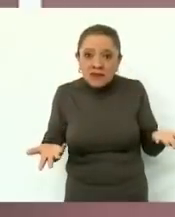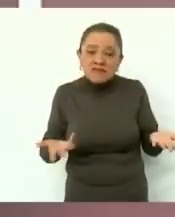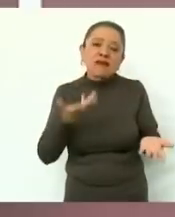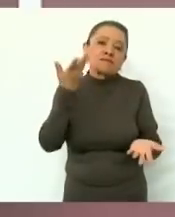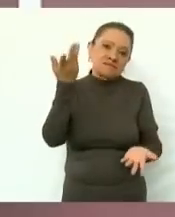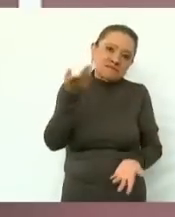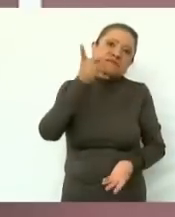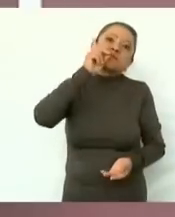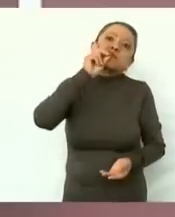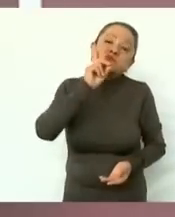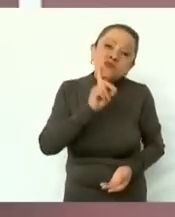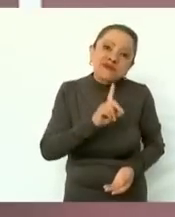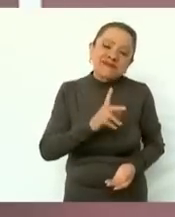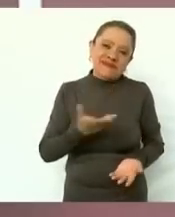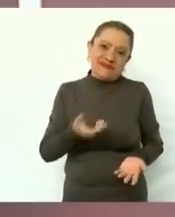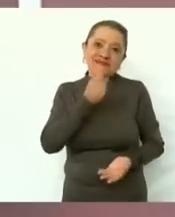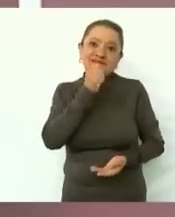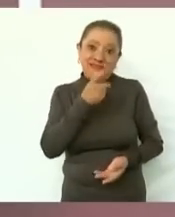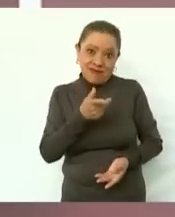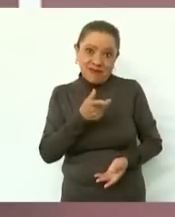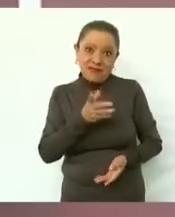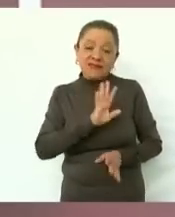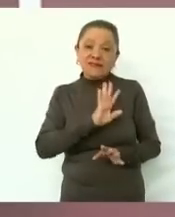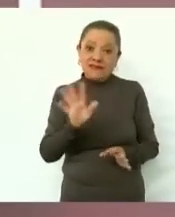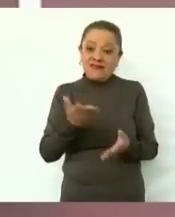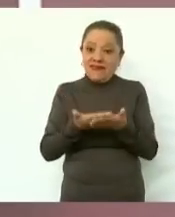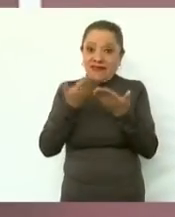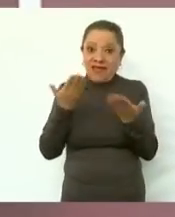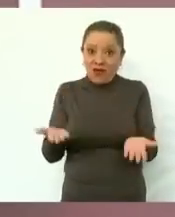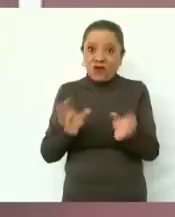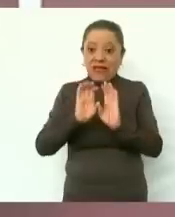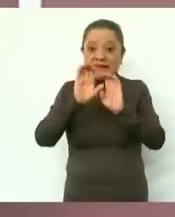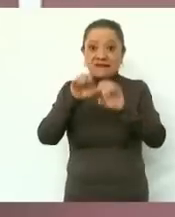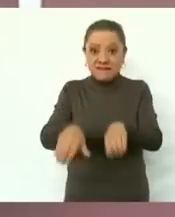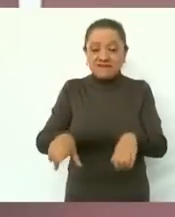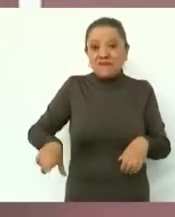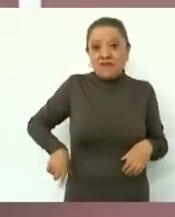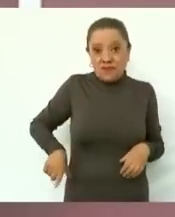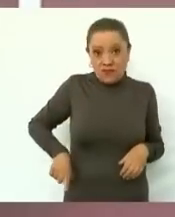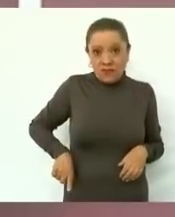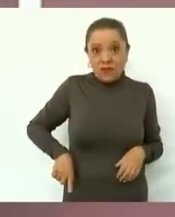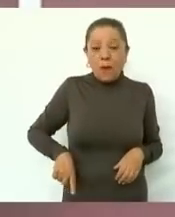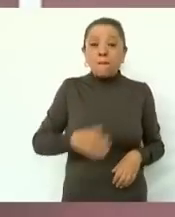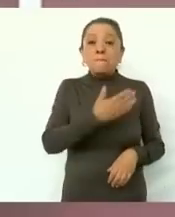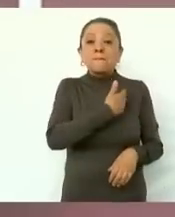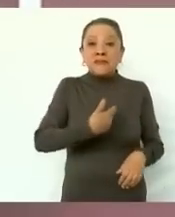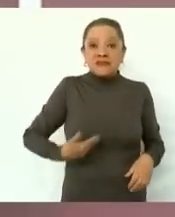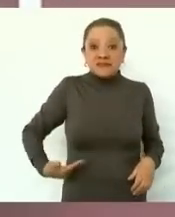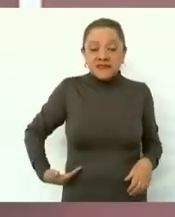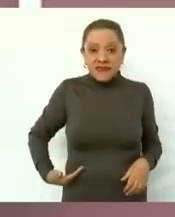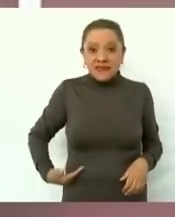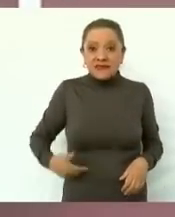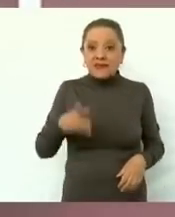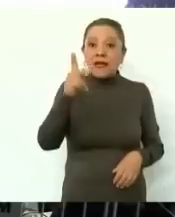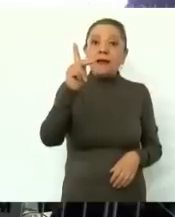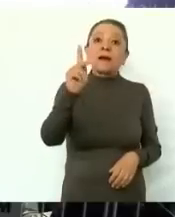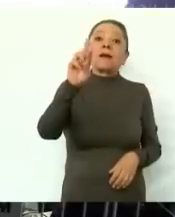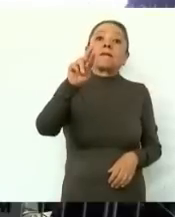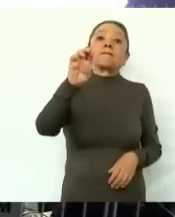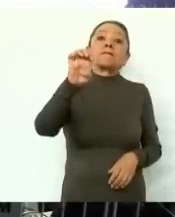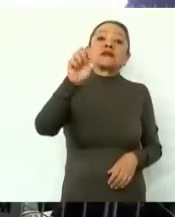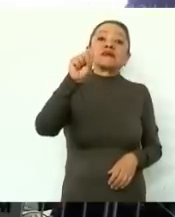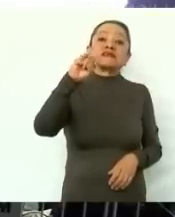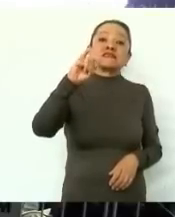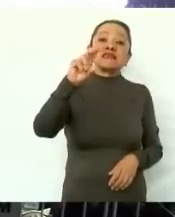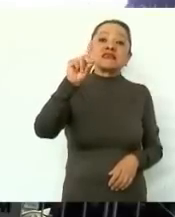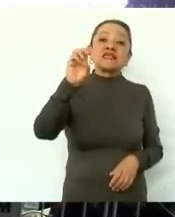mujer presidenta con A, ahora sí vamos a reconocer el trabajo de las mujeres mexicanas.